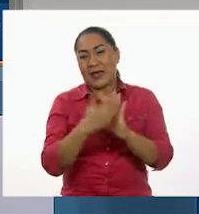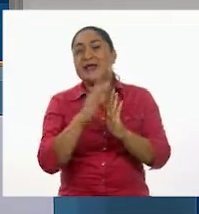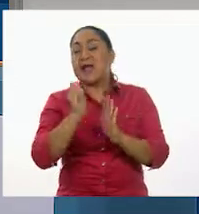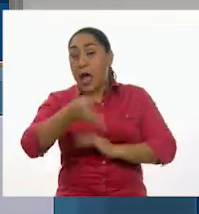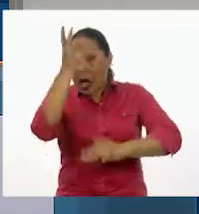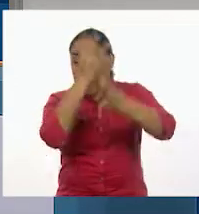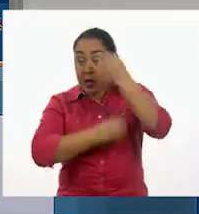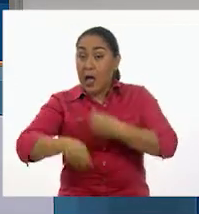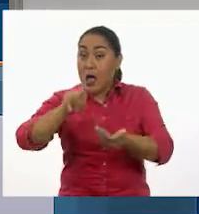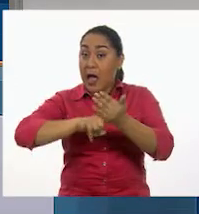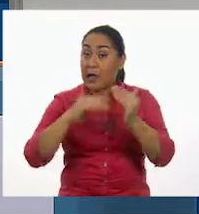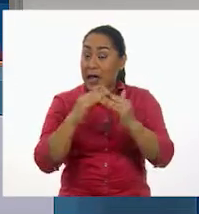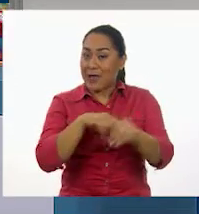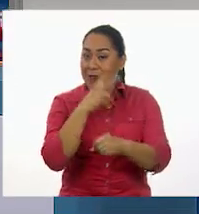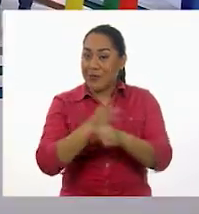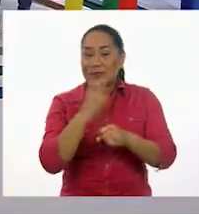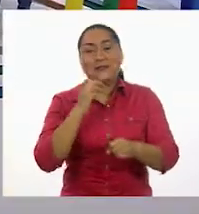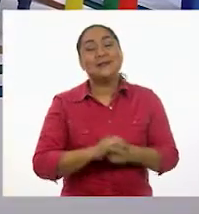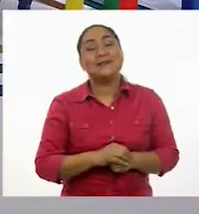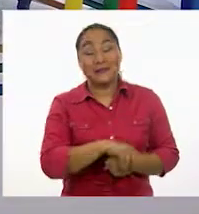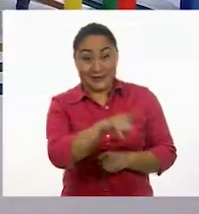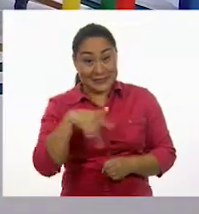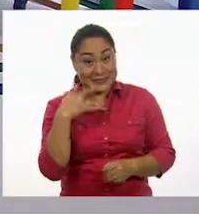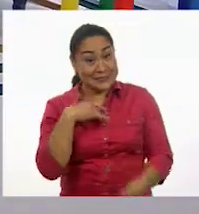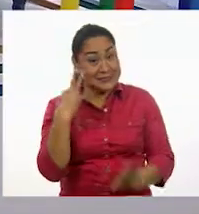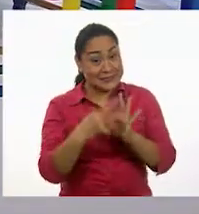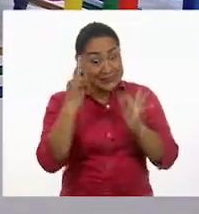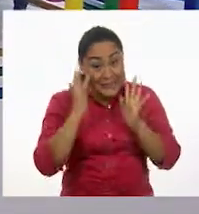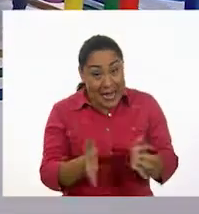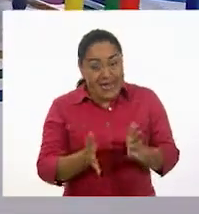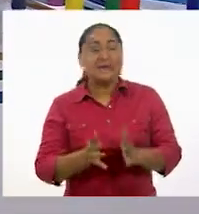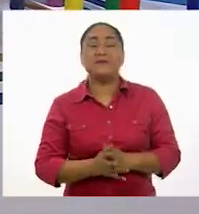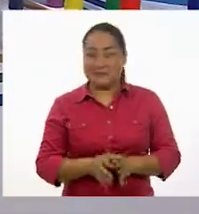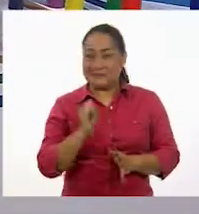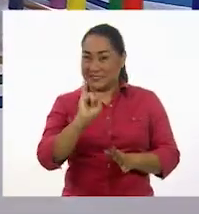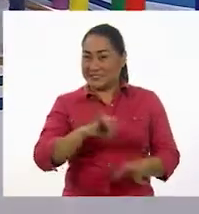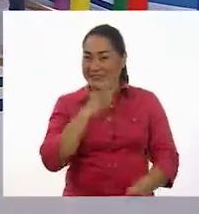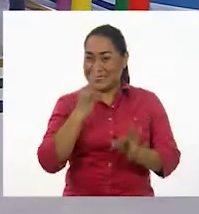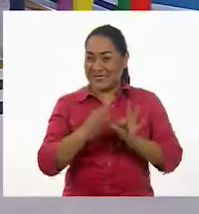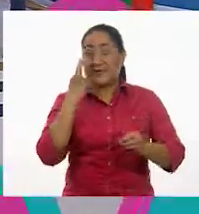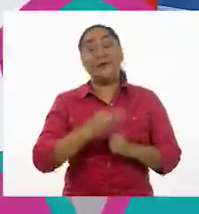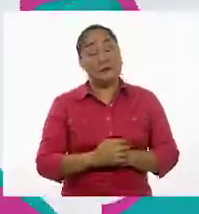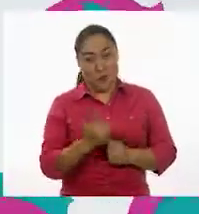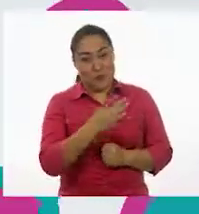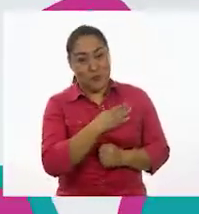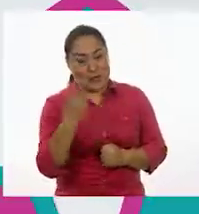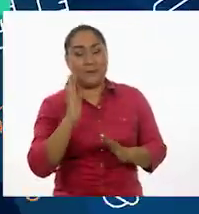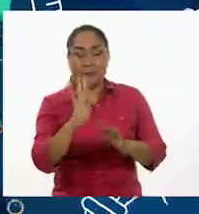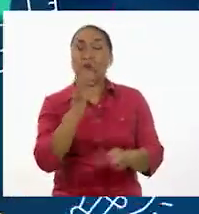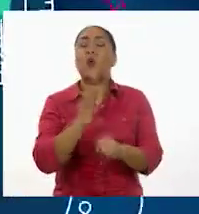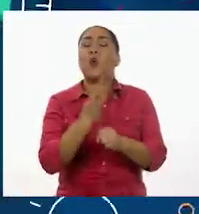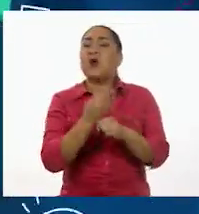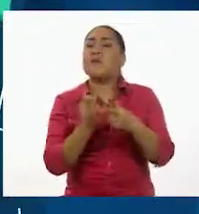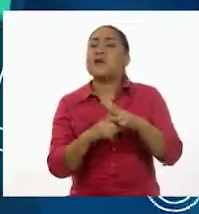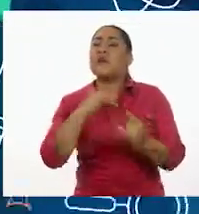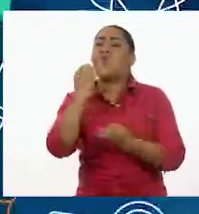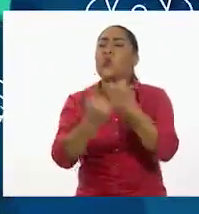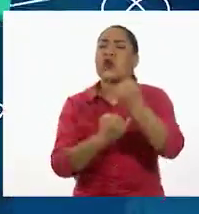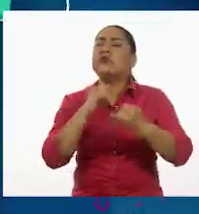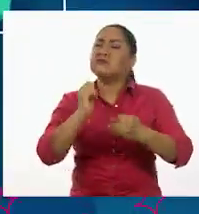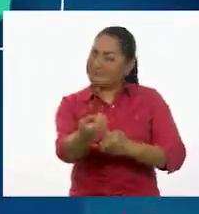2. ¿Están listas y listos? ¡Listo! ¡Listísimos! ¡Súper! Entonces, vamos a jugar Cuéntame